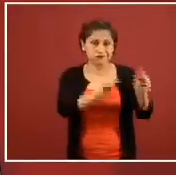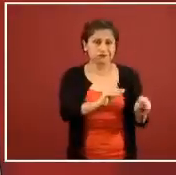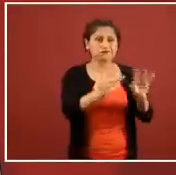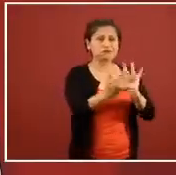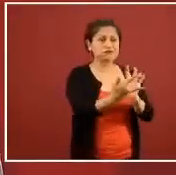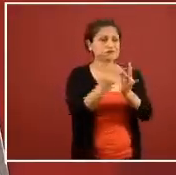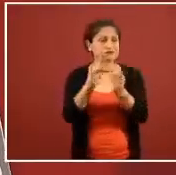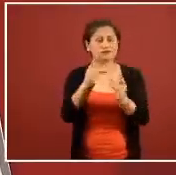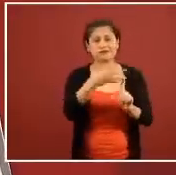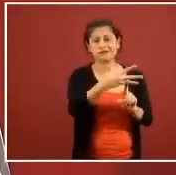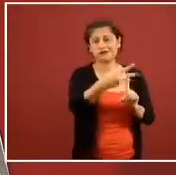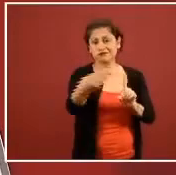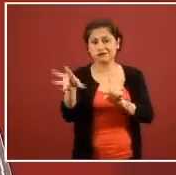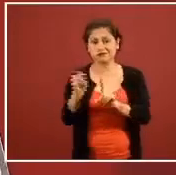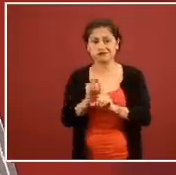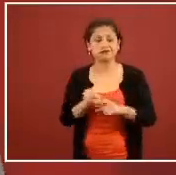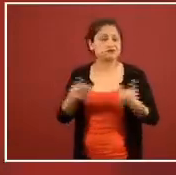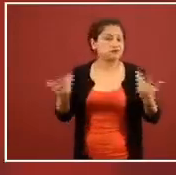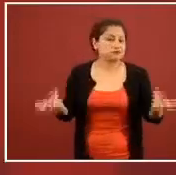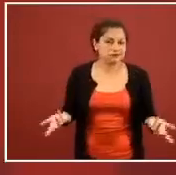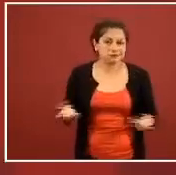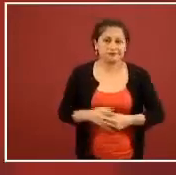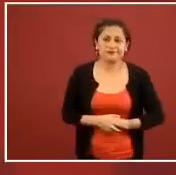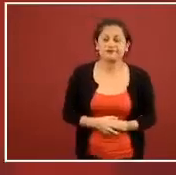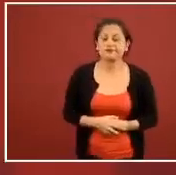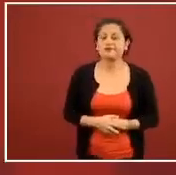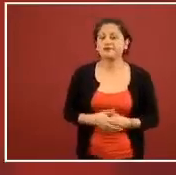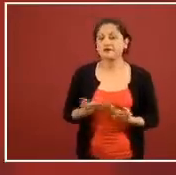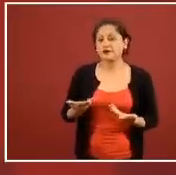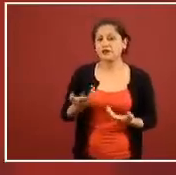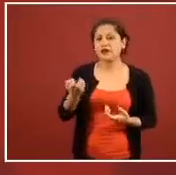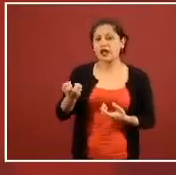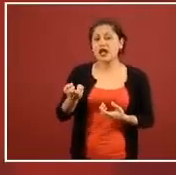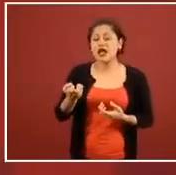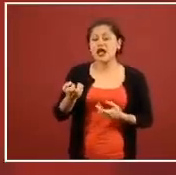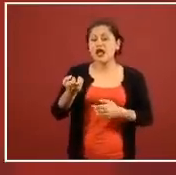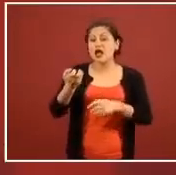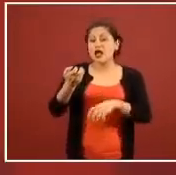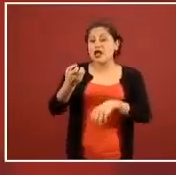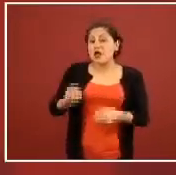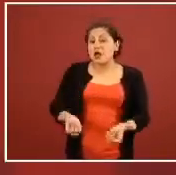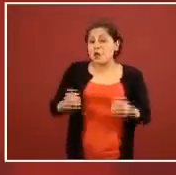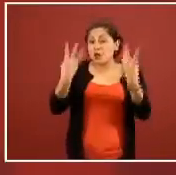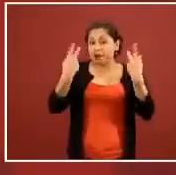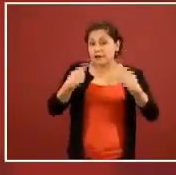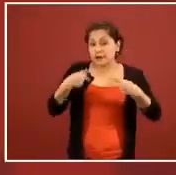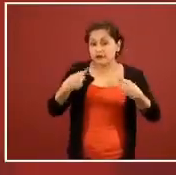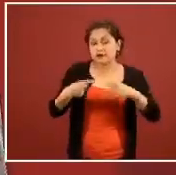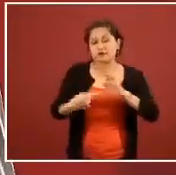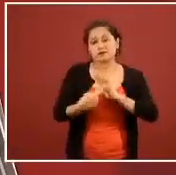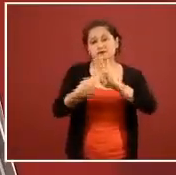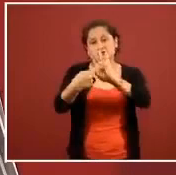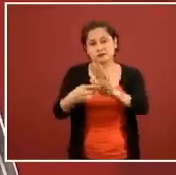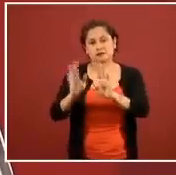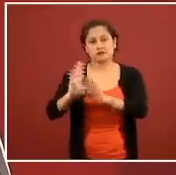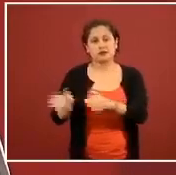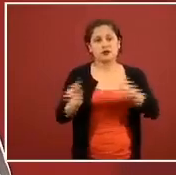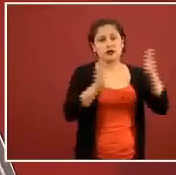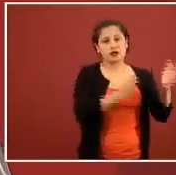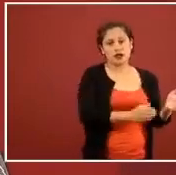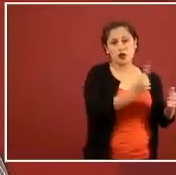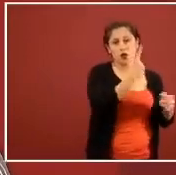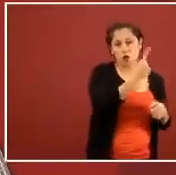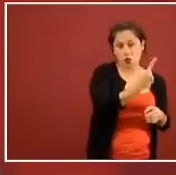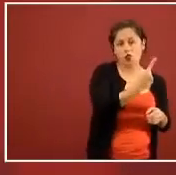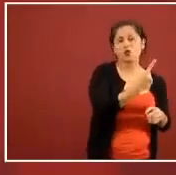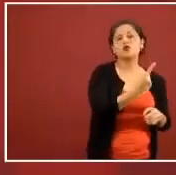transmisión. El número de casos suele ser ilustrativo. Habíamos dicho, en la fase 1 hay decenas, en la fase 2 hay